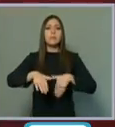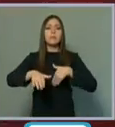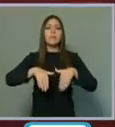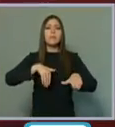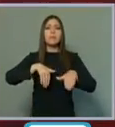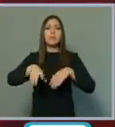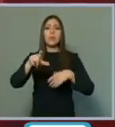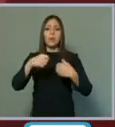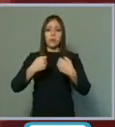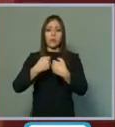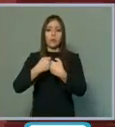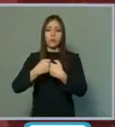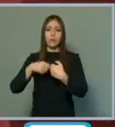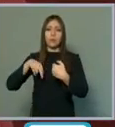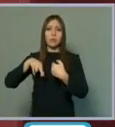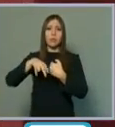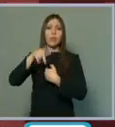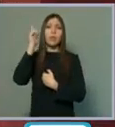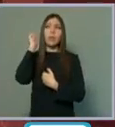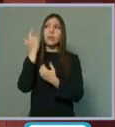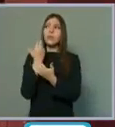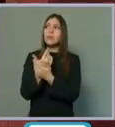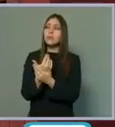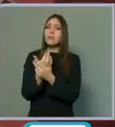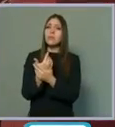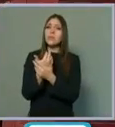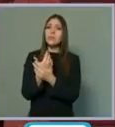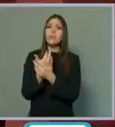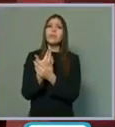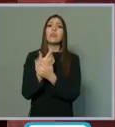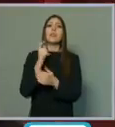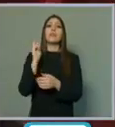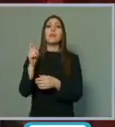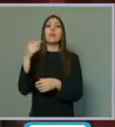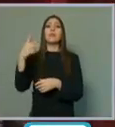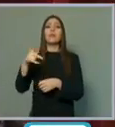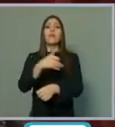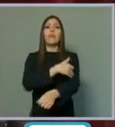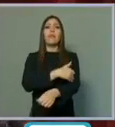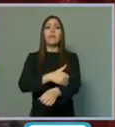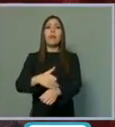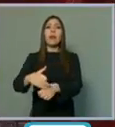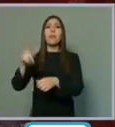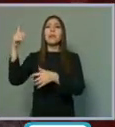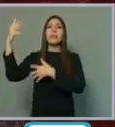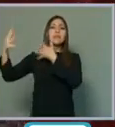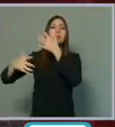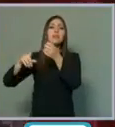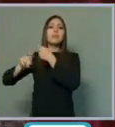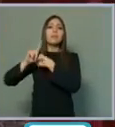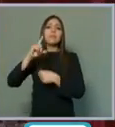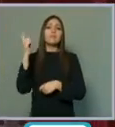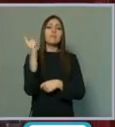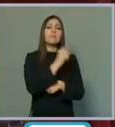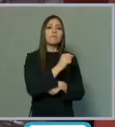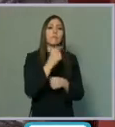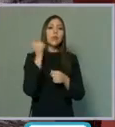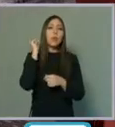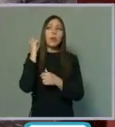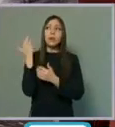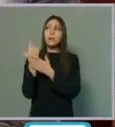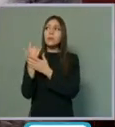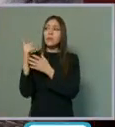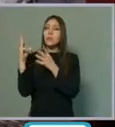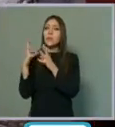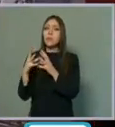la frontera, a veces a esperar que la situación que los alejó de sus hogares se calme. Entonces, casi siempre son